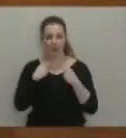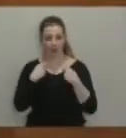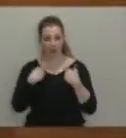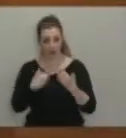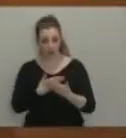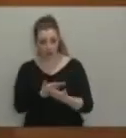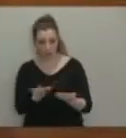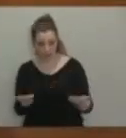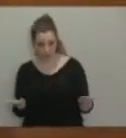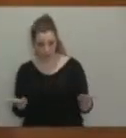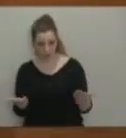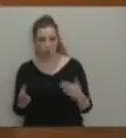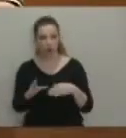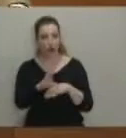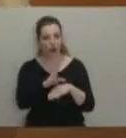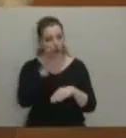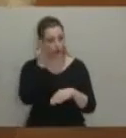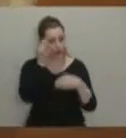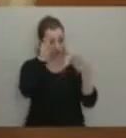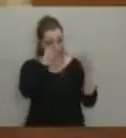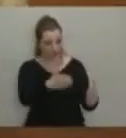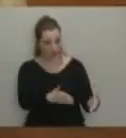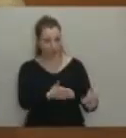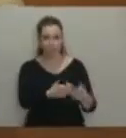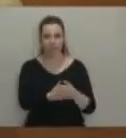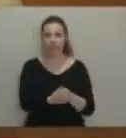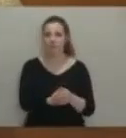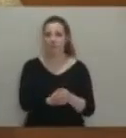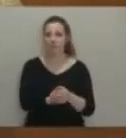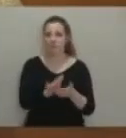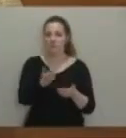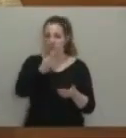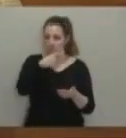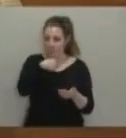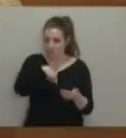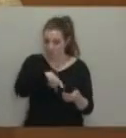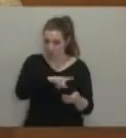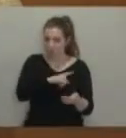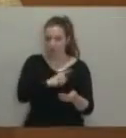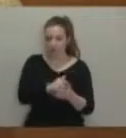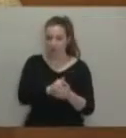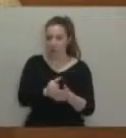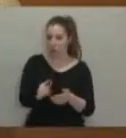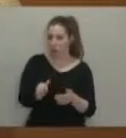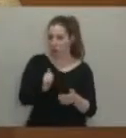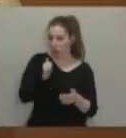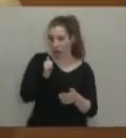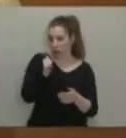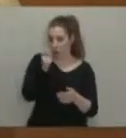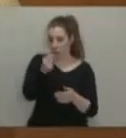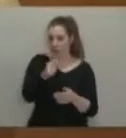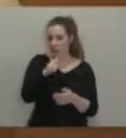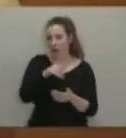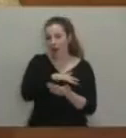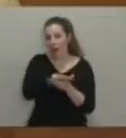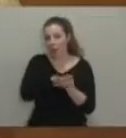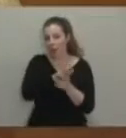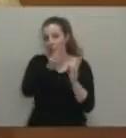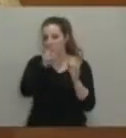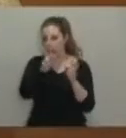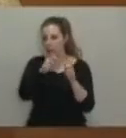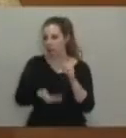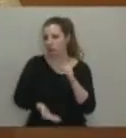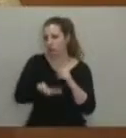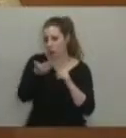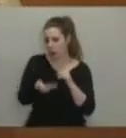señorías, señora consejera, en pocas ocasiones tenemos la oportunidad de tratar un asunto de tanta